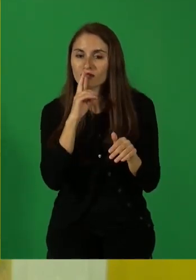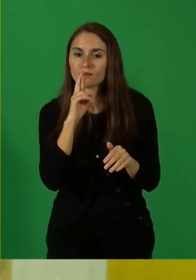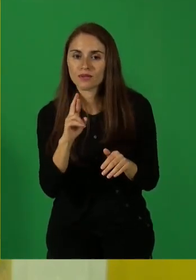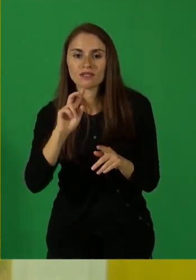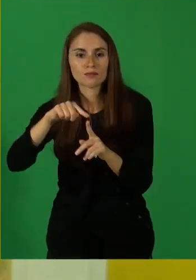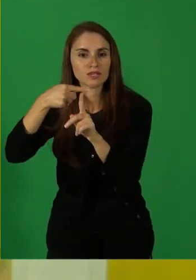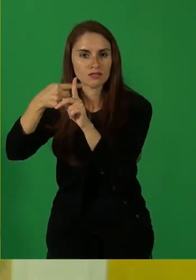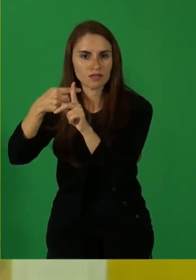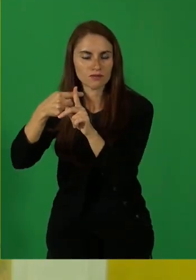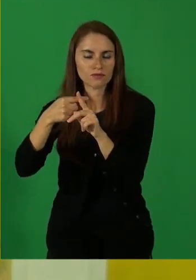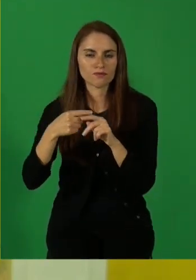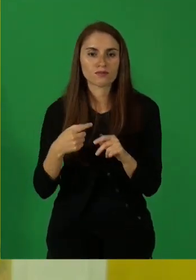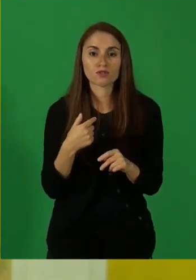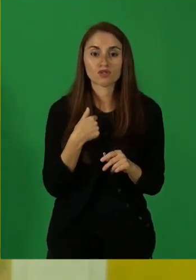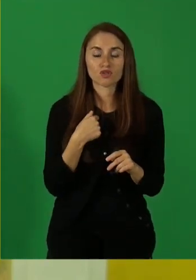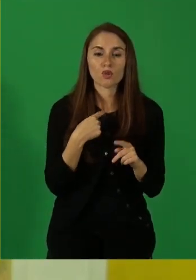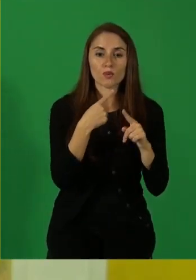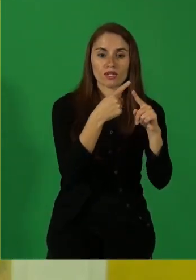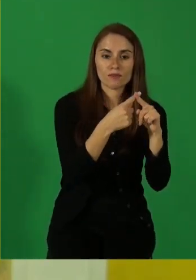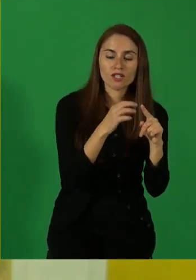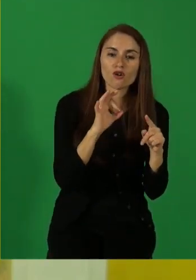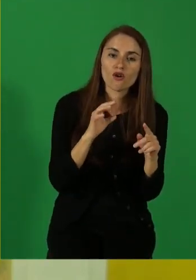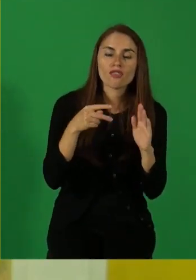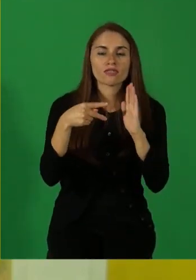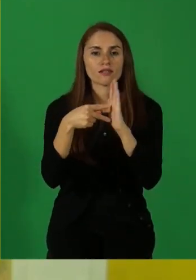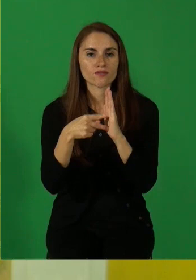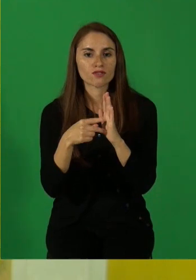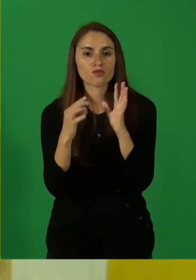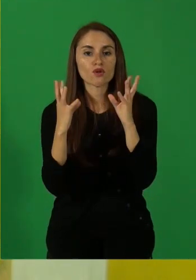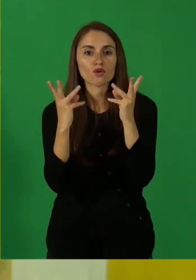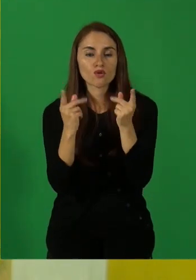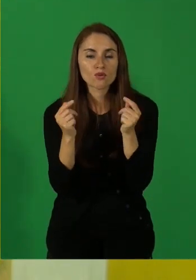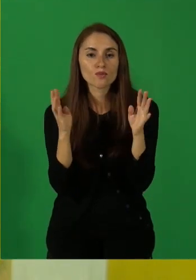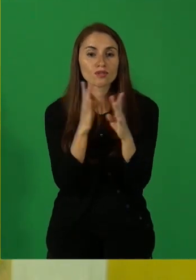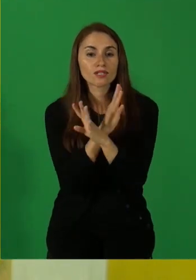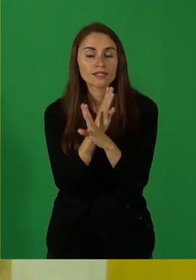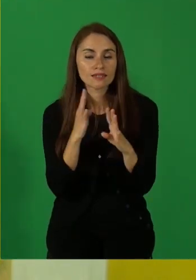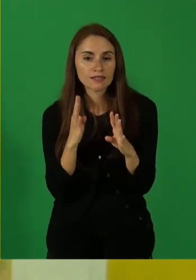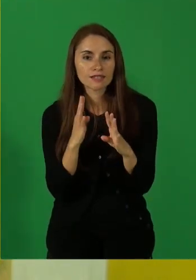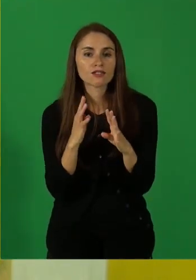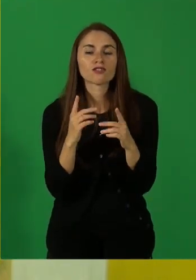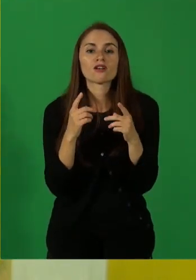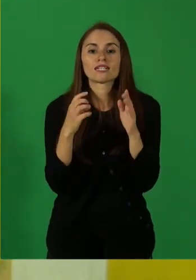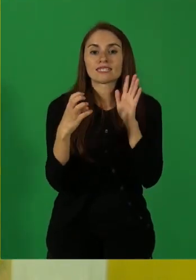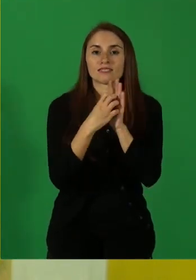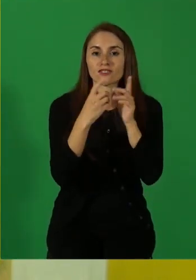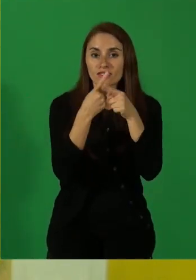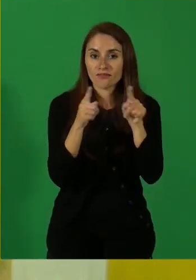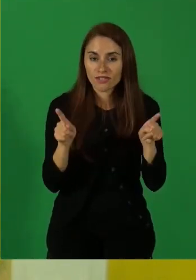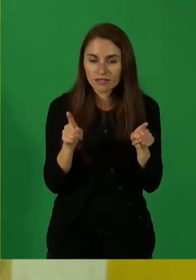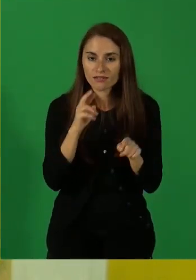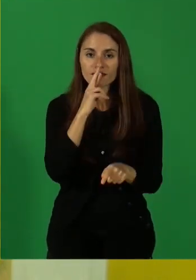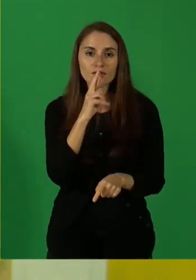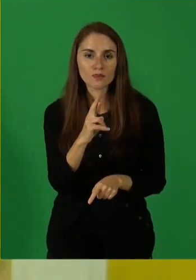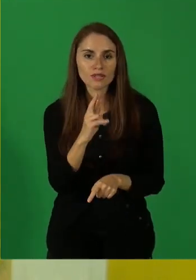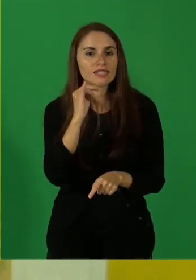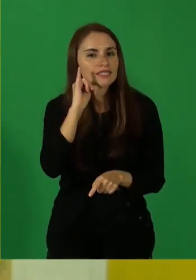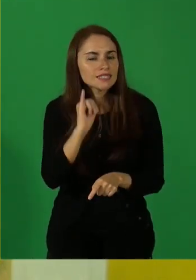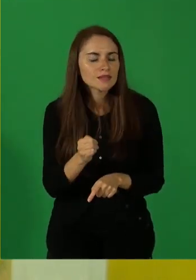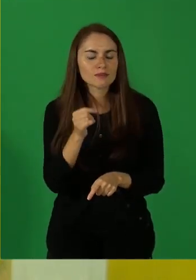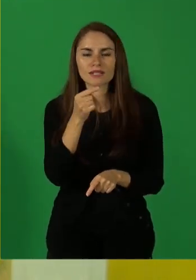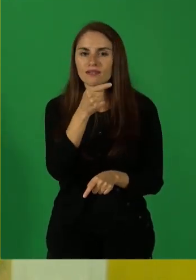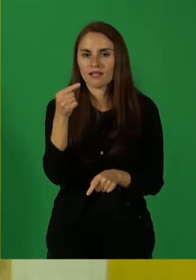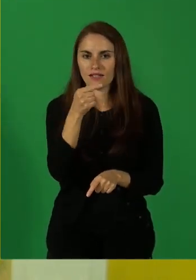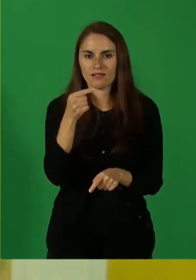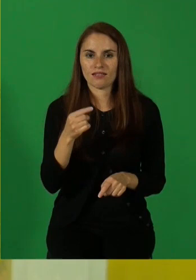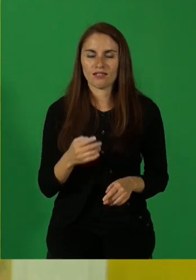si multiplico o divido números enteros de diferentes signos, nuestro resultado siempre va a ser